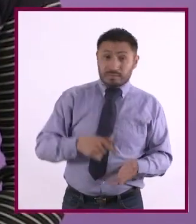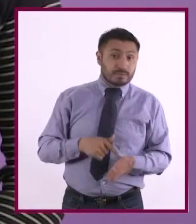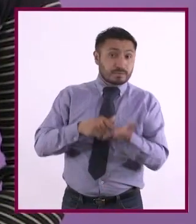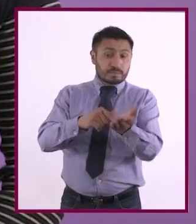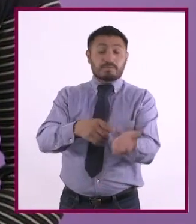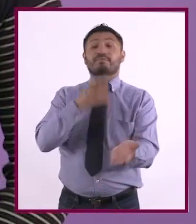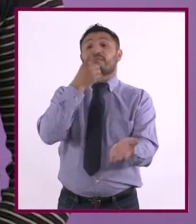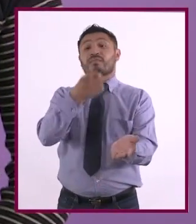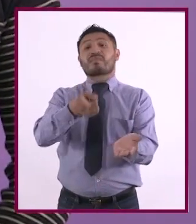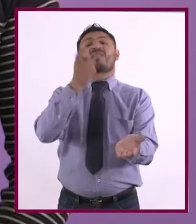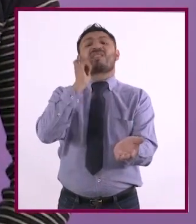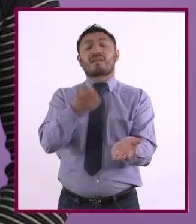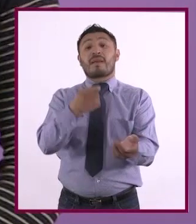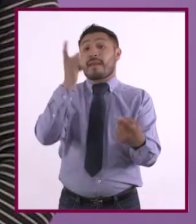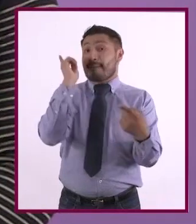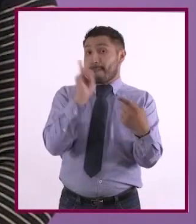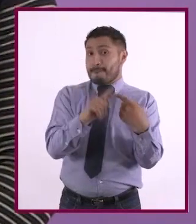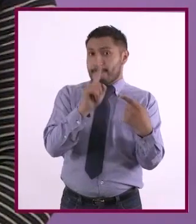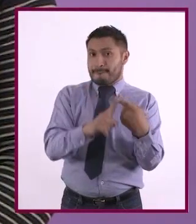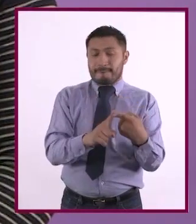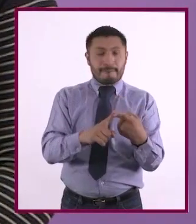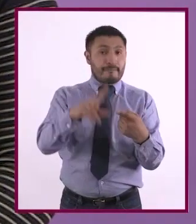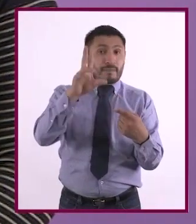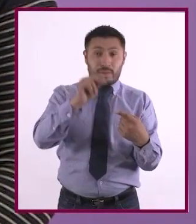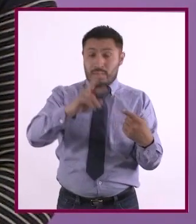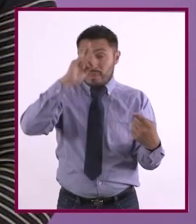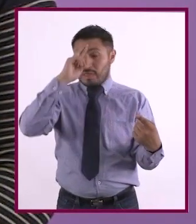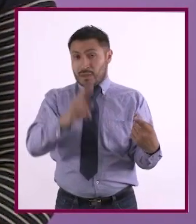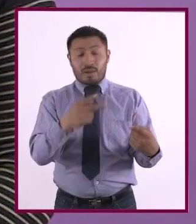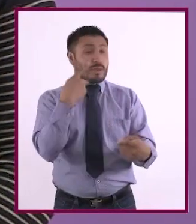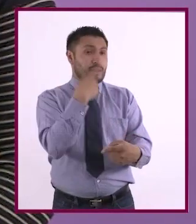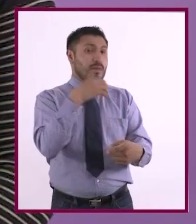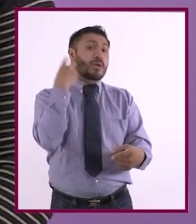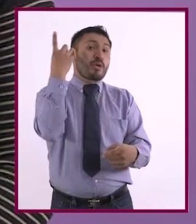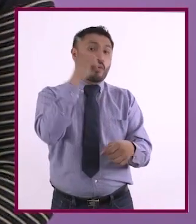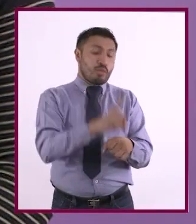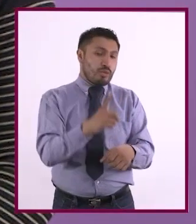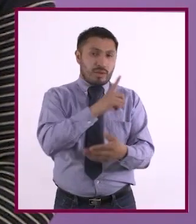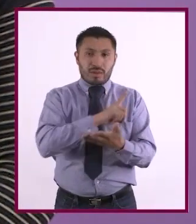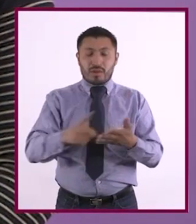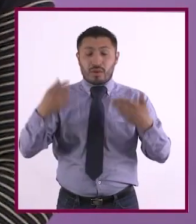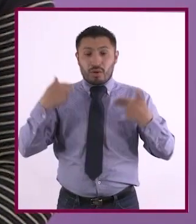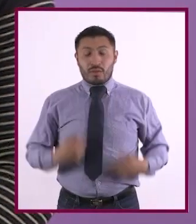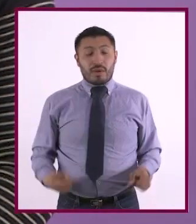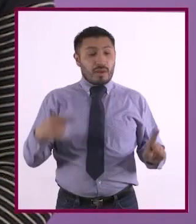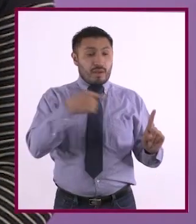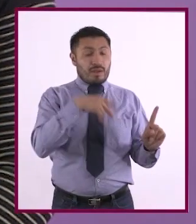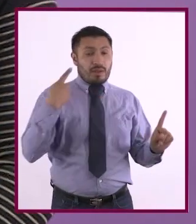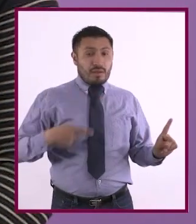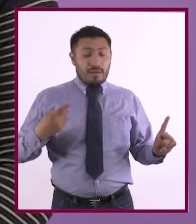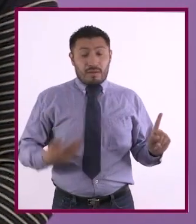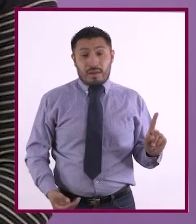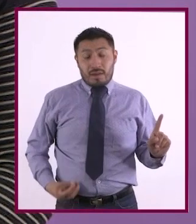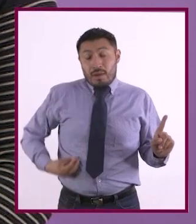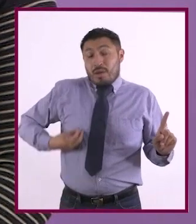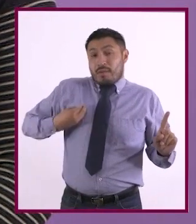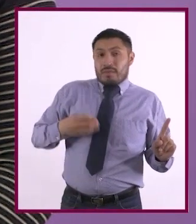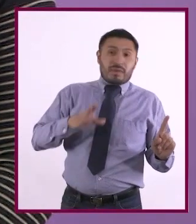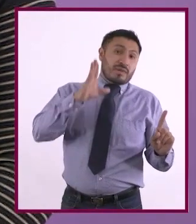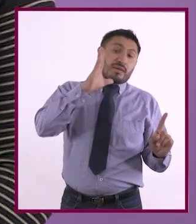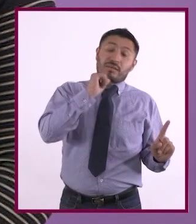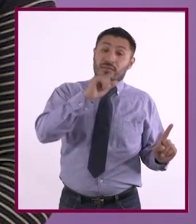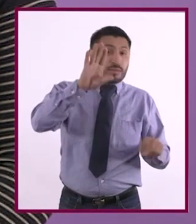lo siguiente. 1. Que no se está respetando la voluntad ni los derechos humanos de la persona que en vida no expresó